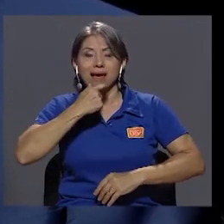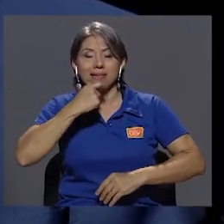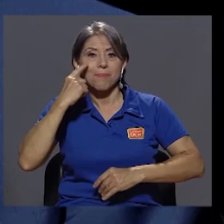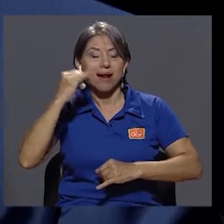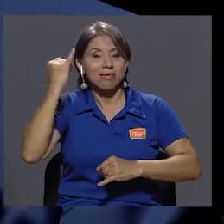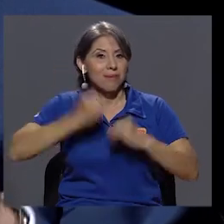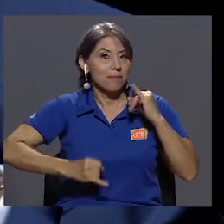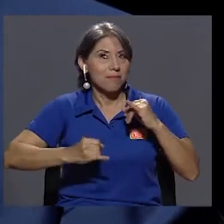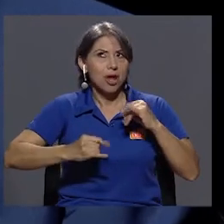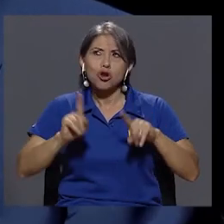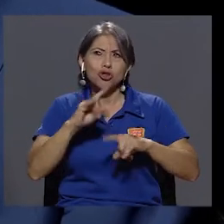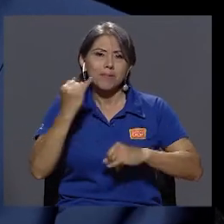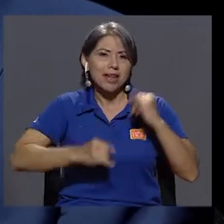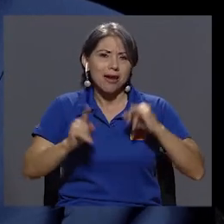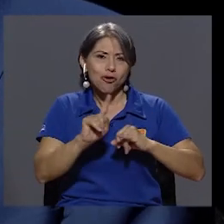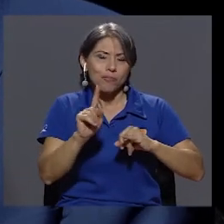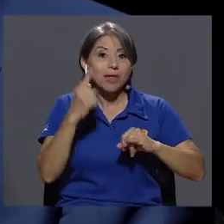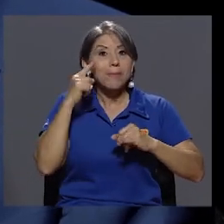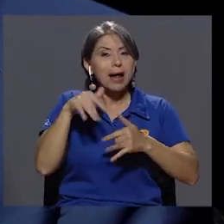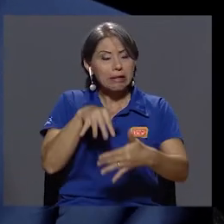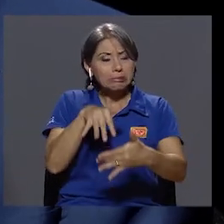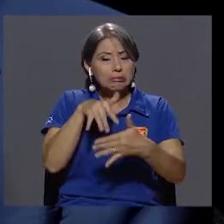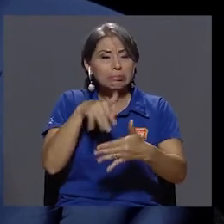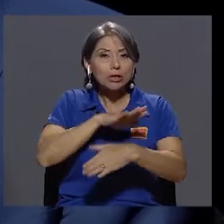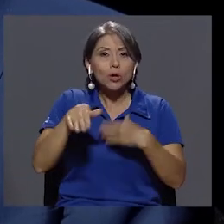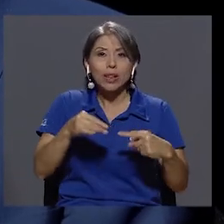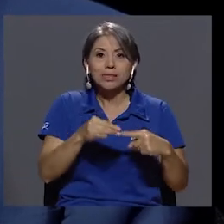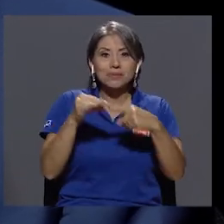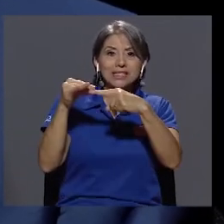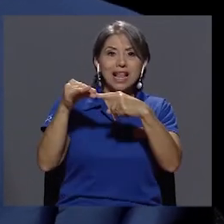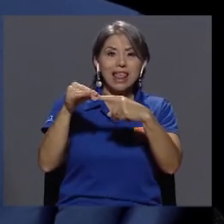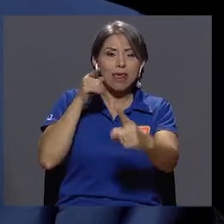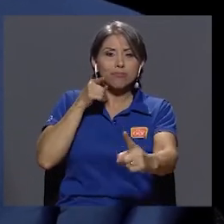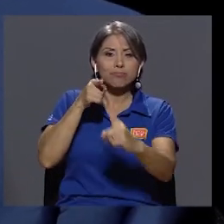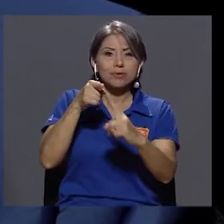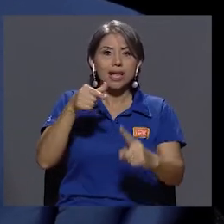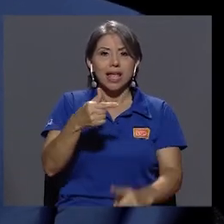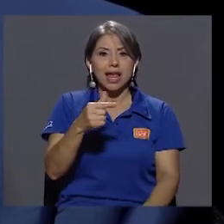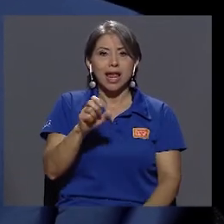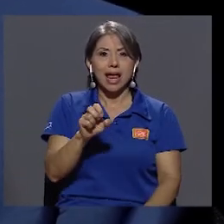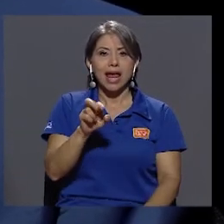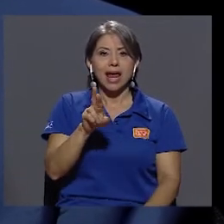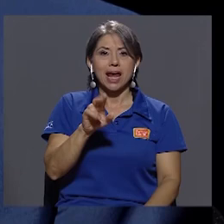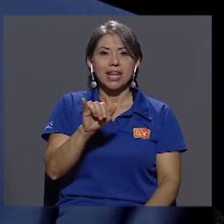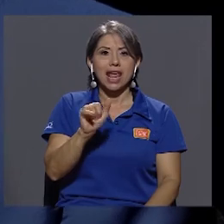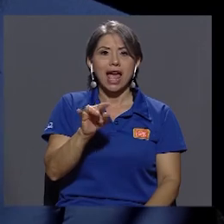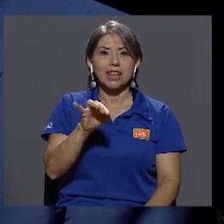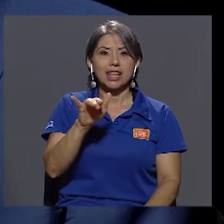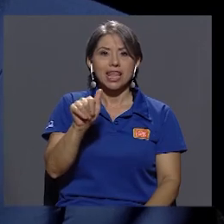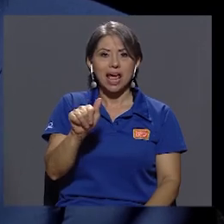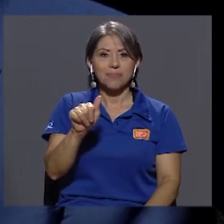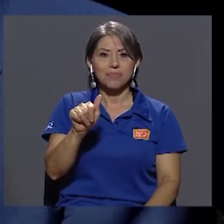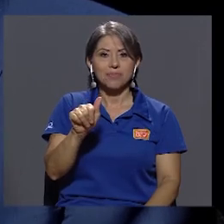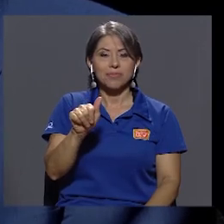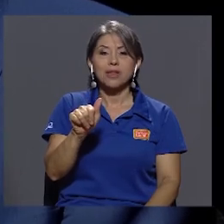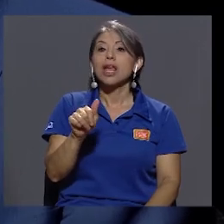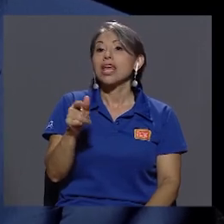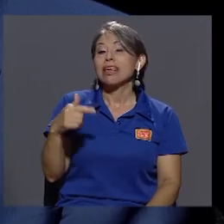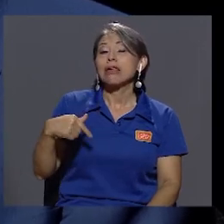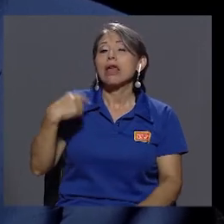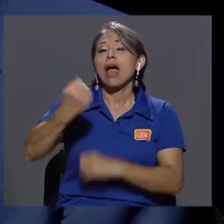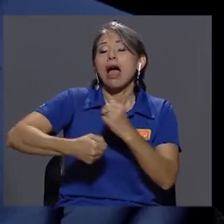es bueno terminar no va a hacer toda la especialidad propiamente directiva y como usted lo habían oído años después fui a la